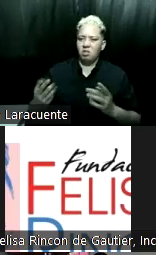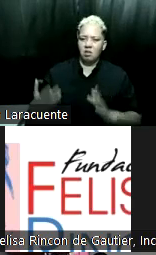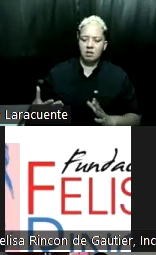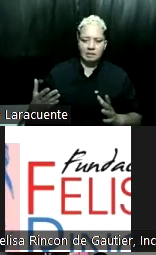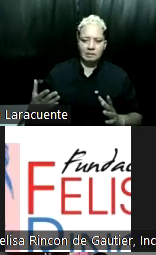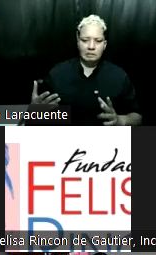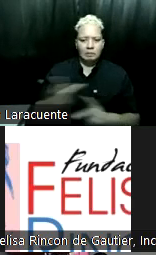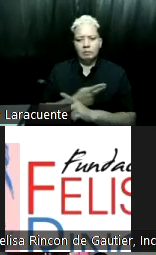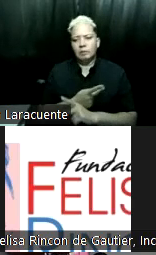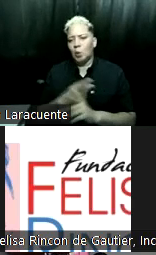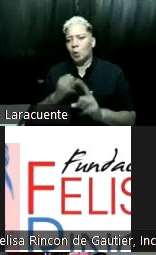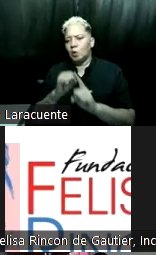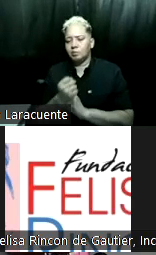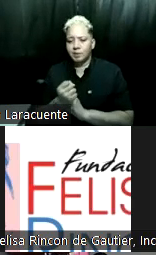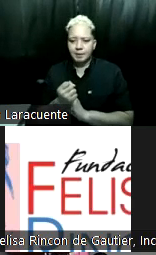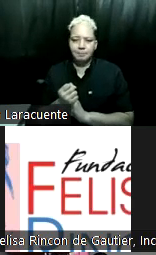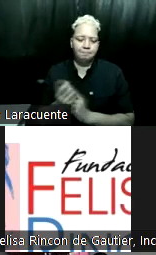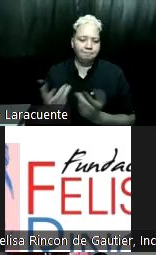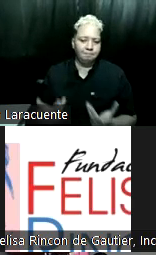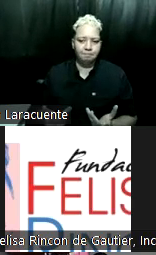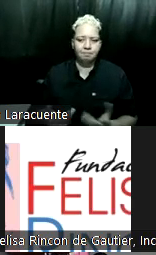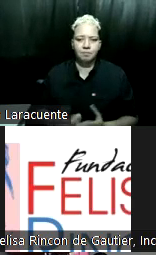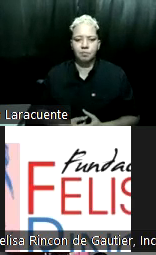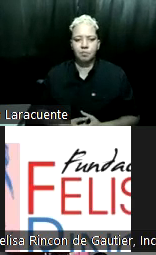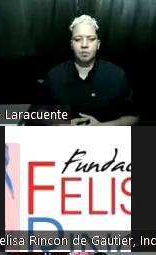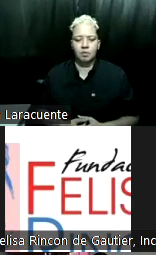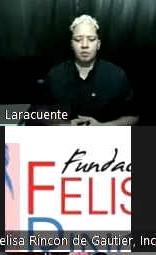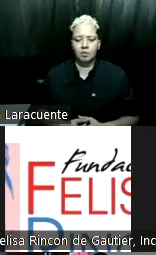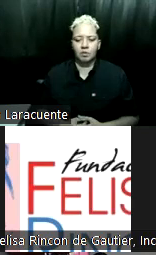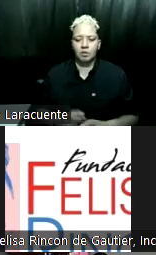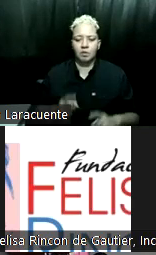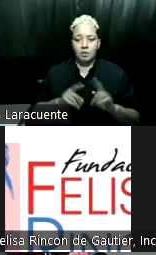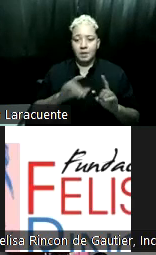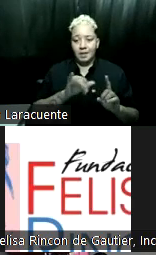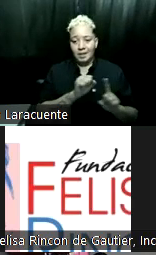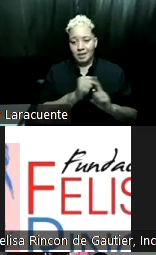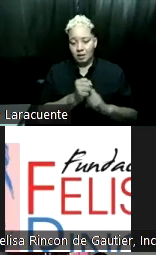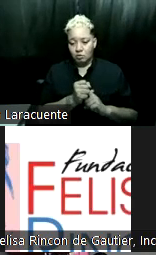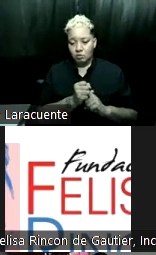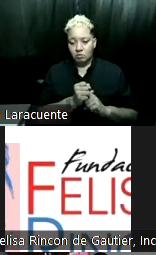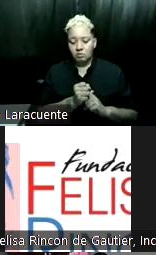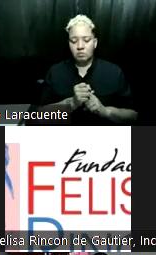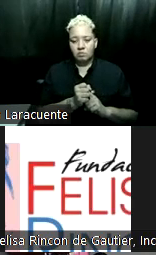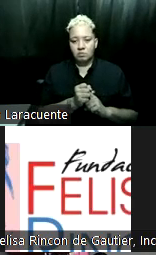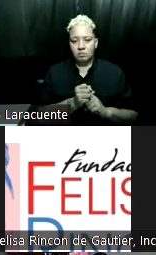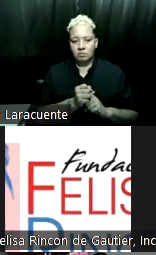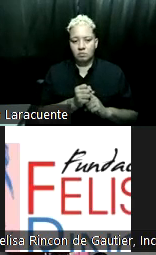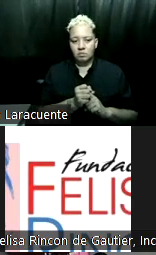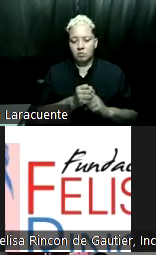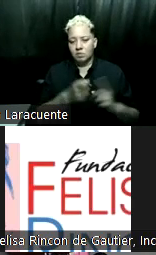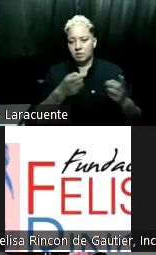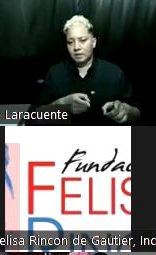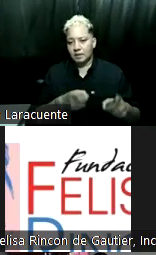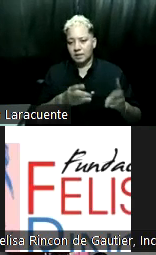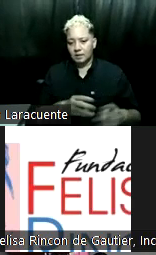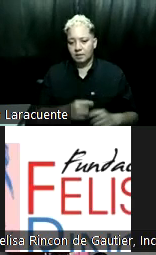la situación y todo eso, pero en este caso, pues no parecía ser así. El